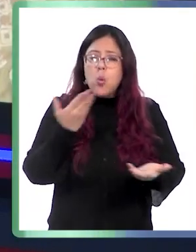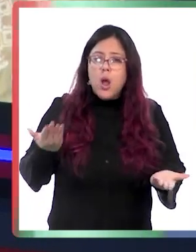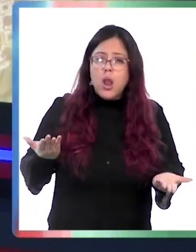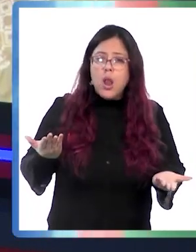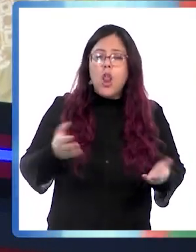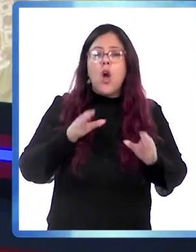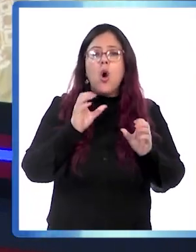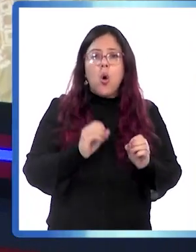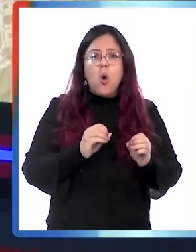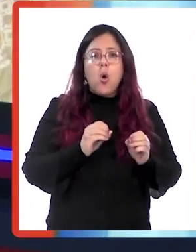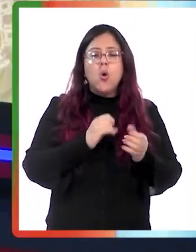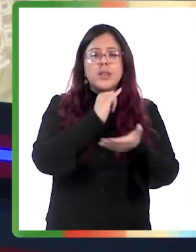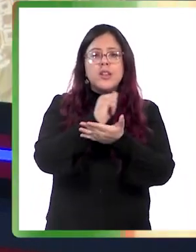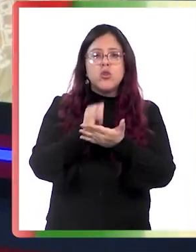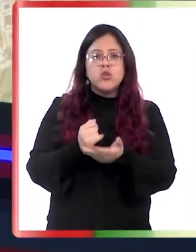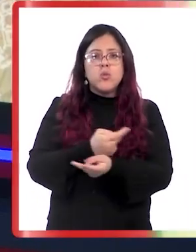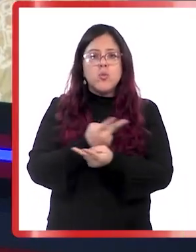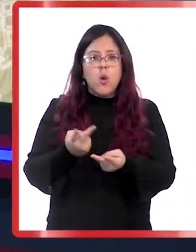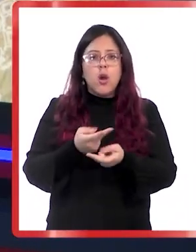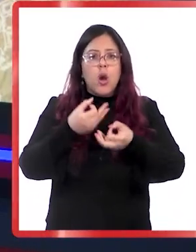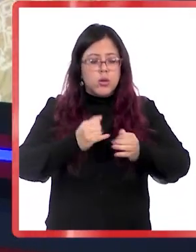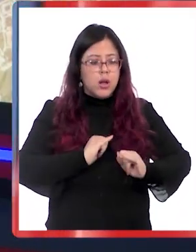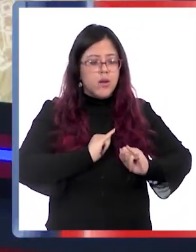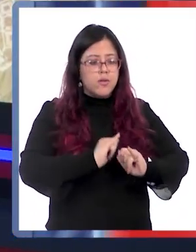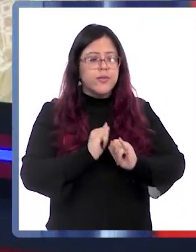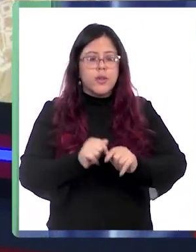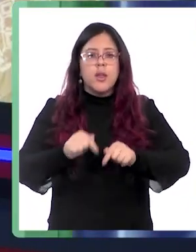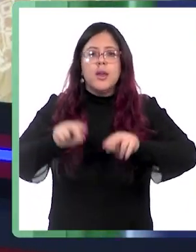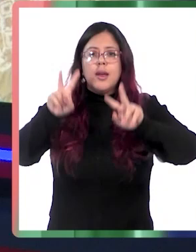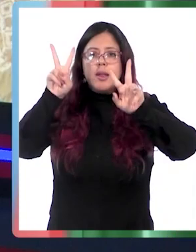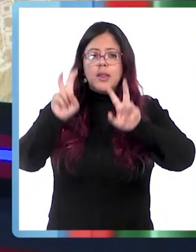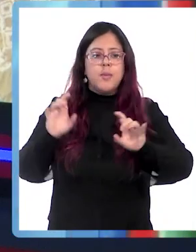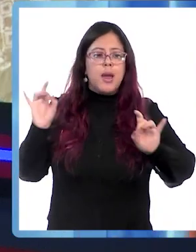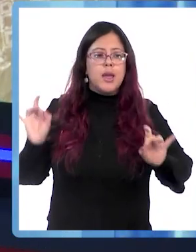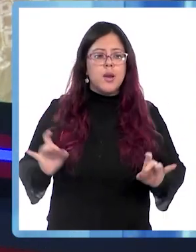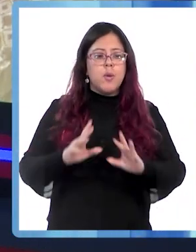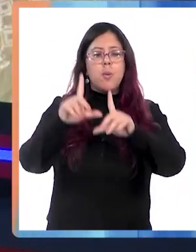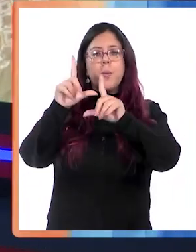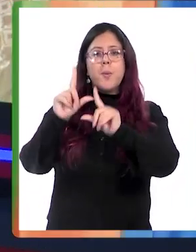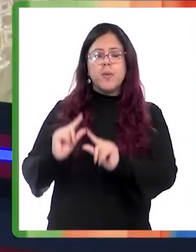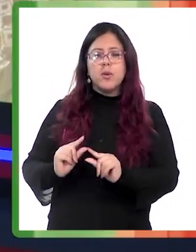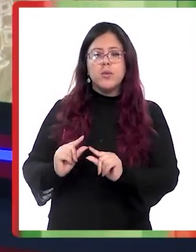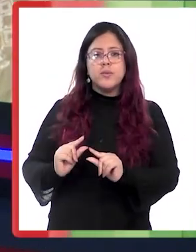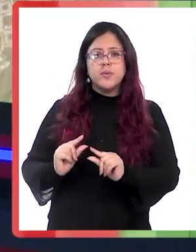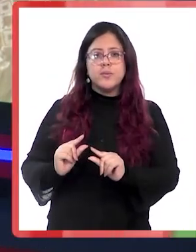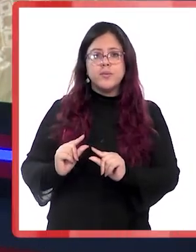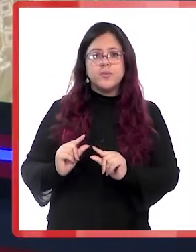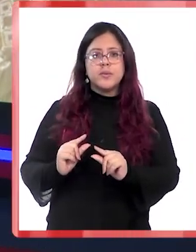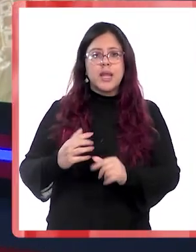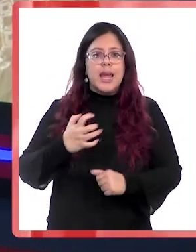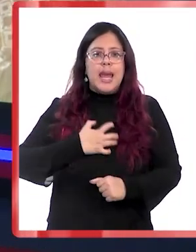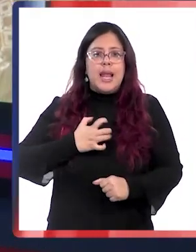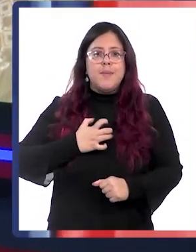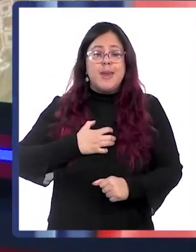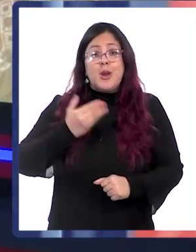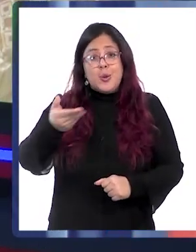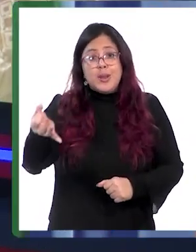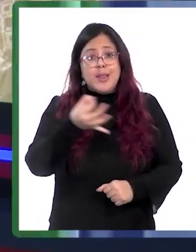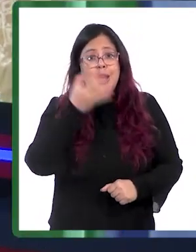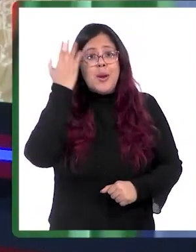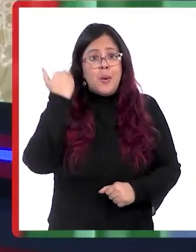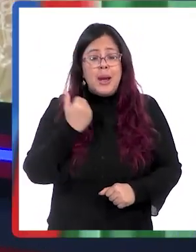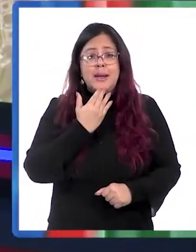los organismos públicos de informar sobre este tema y quizás disminuir también el terror, que usted también lo mencionaba antes